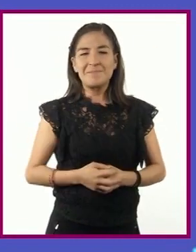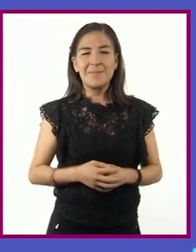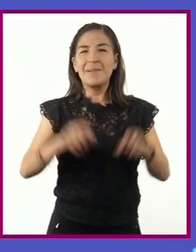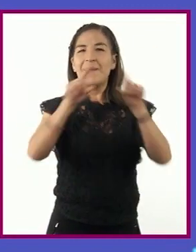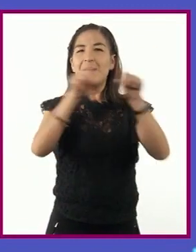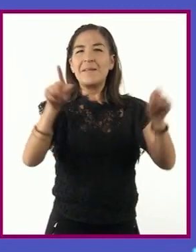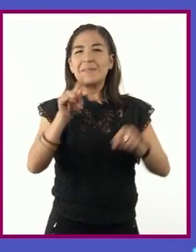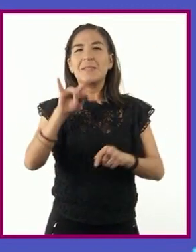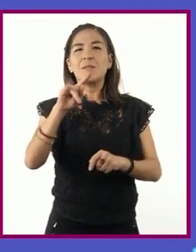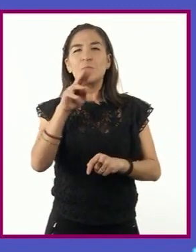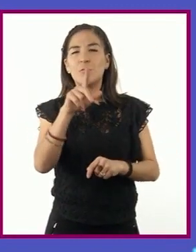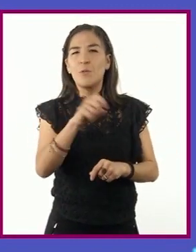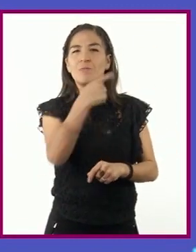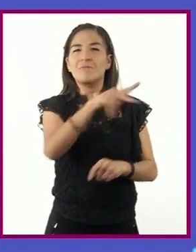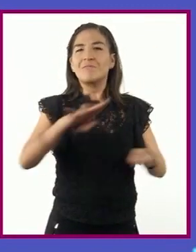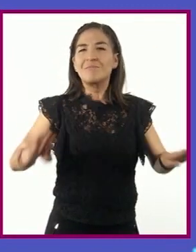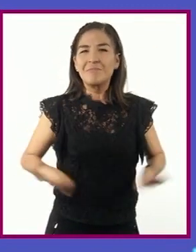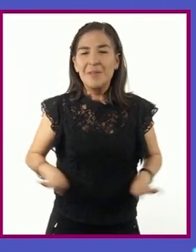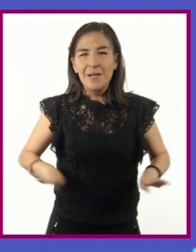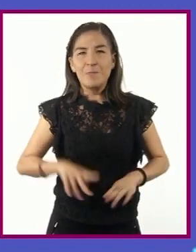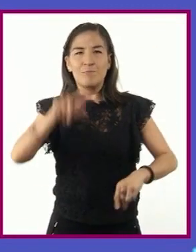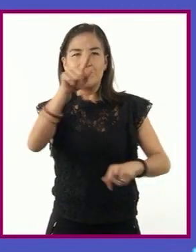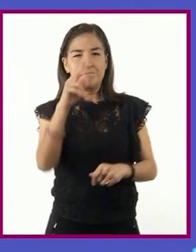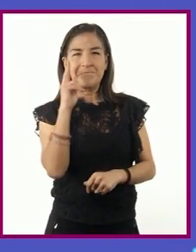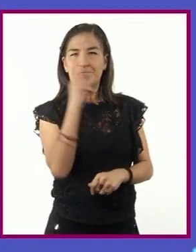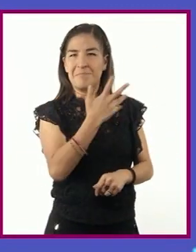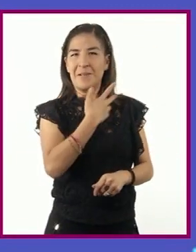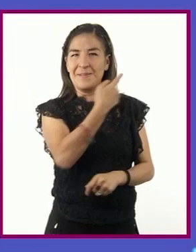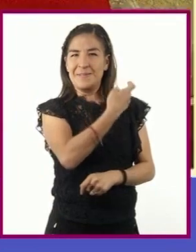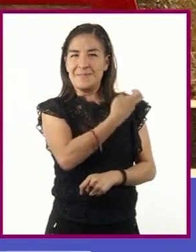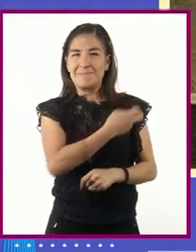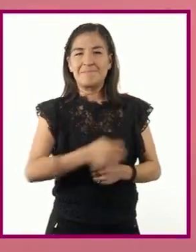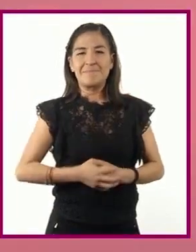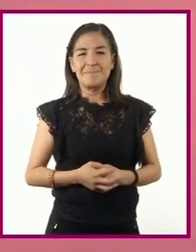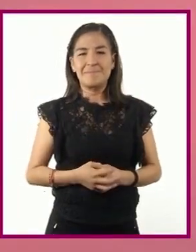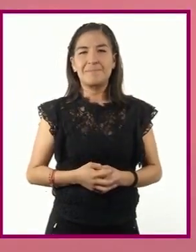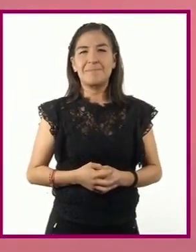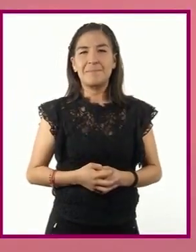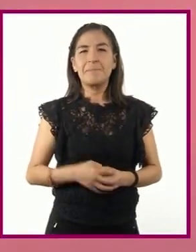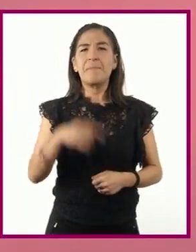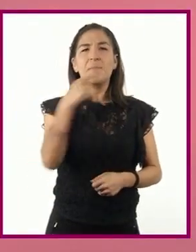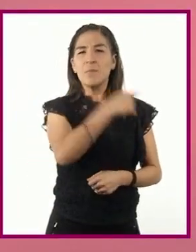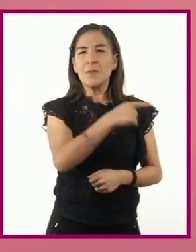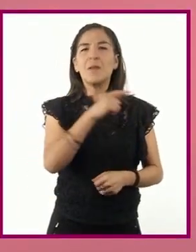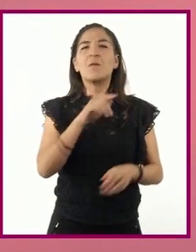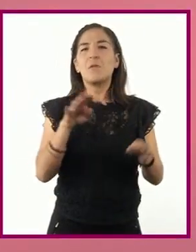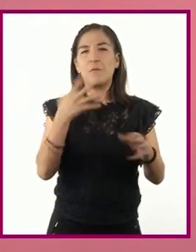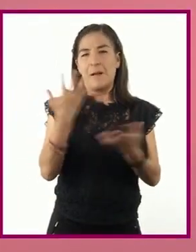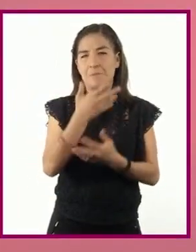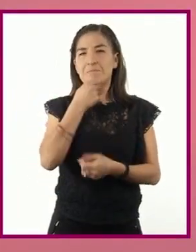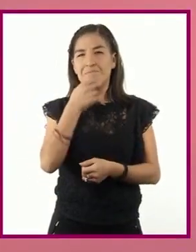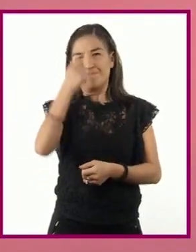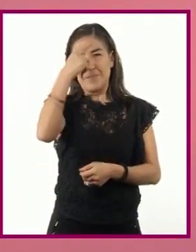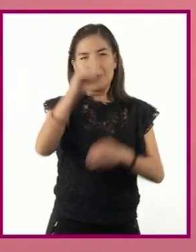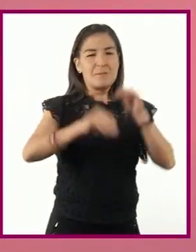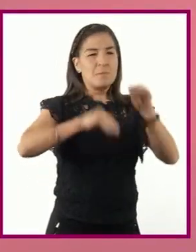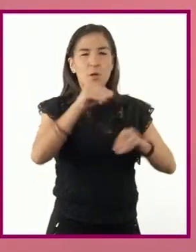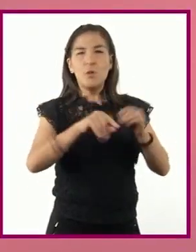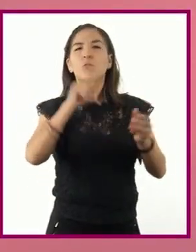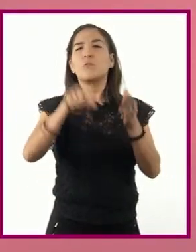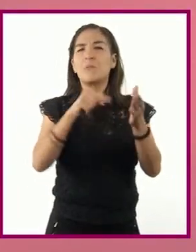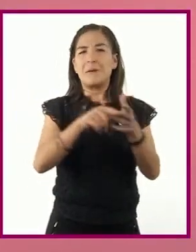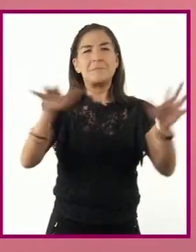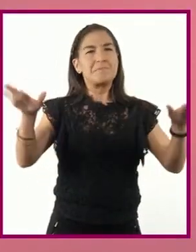¿Cuáles serían las características que pueden observar en ella? Esta pieza la trabajó el autor en el espacio